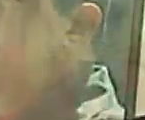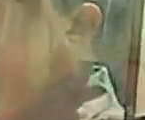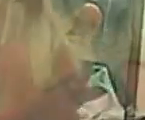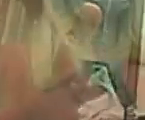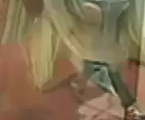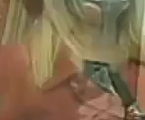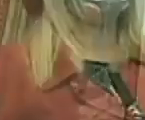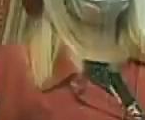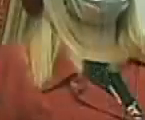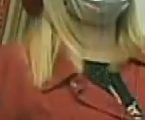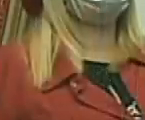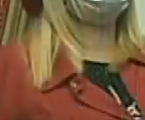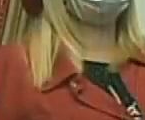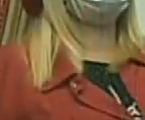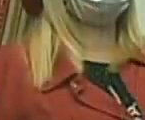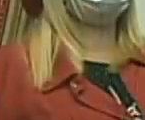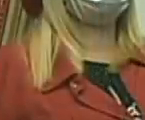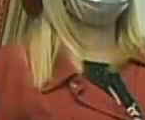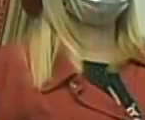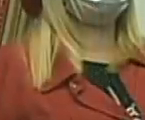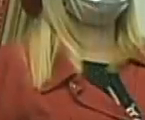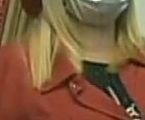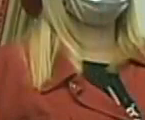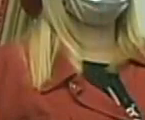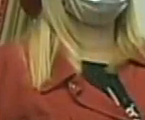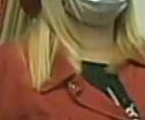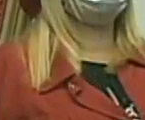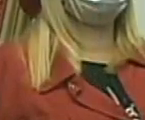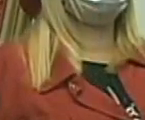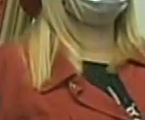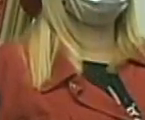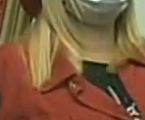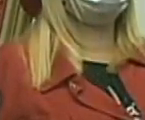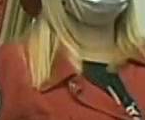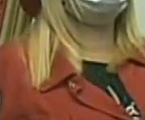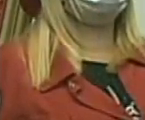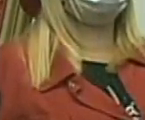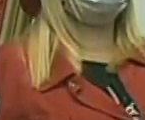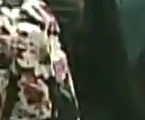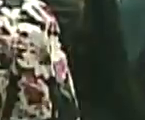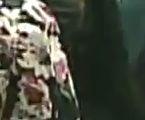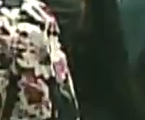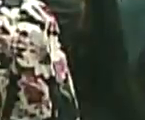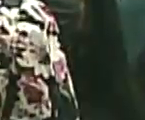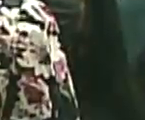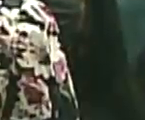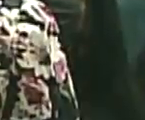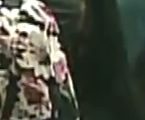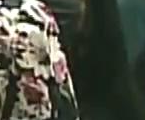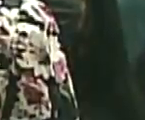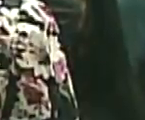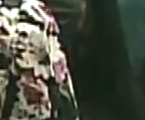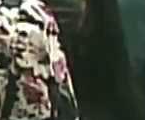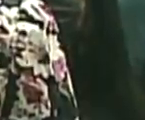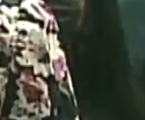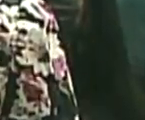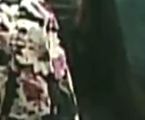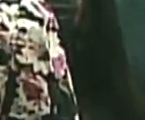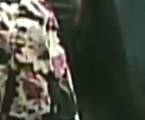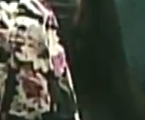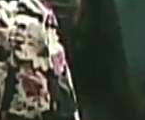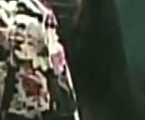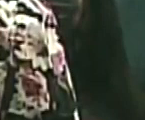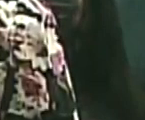la envidia del supremo autor, un sublime aliento al pueblo